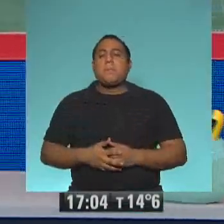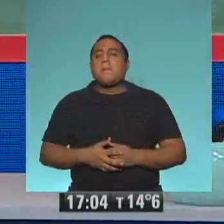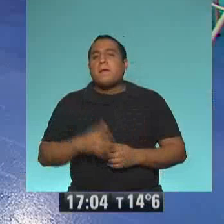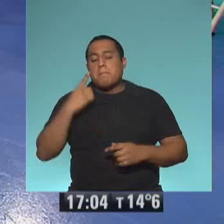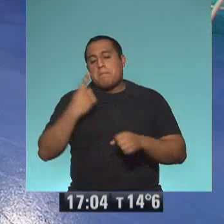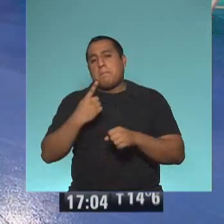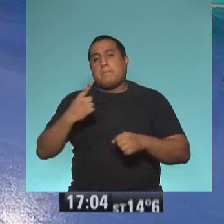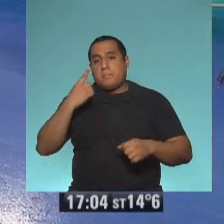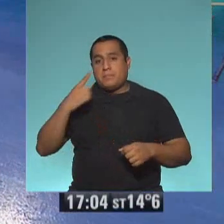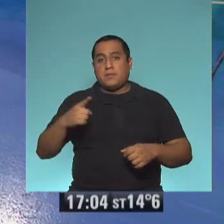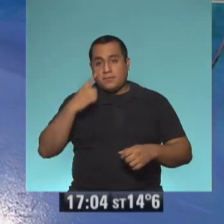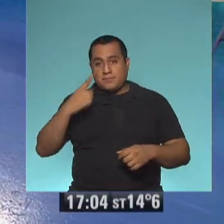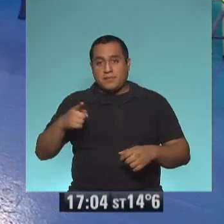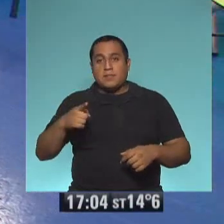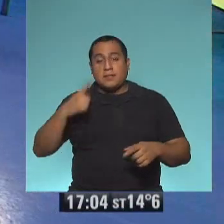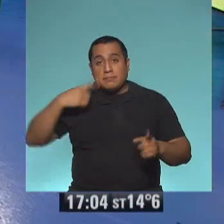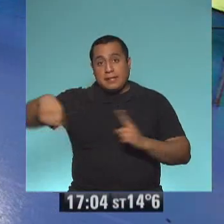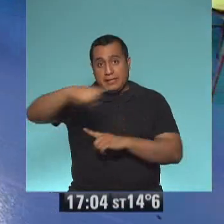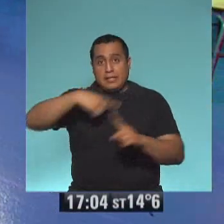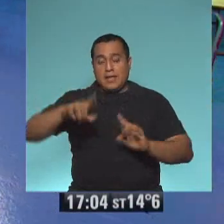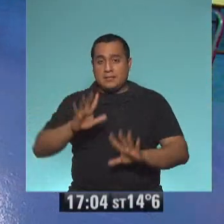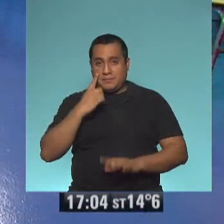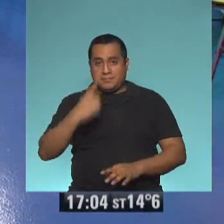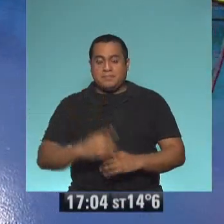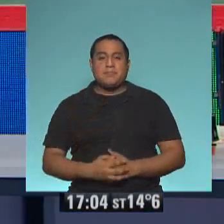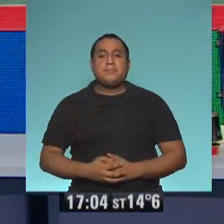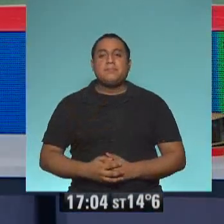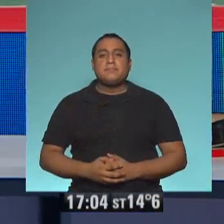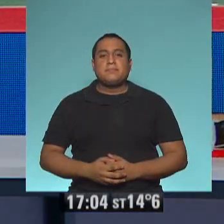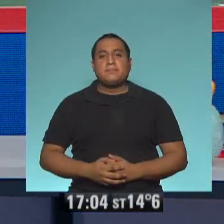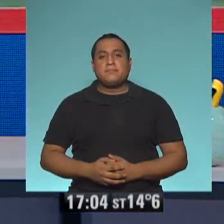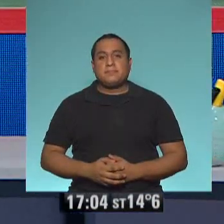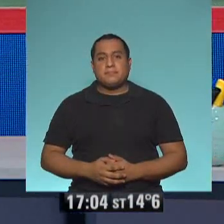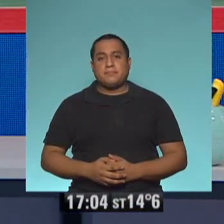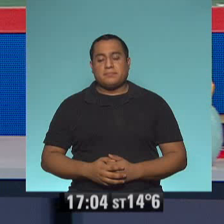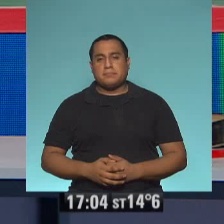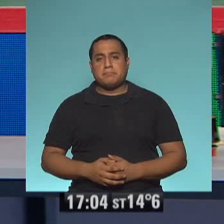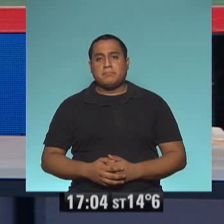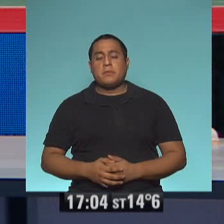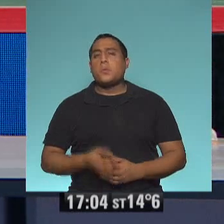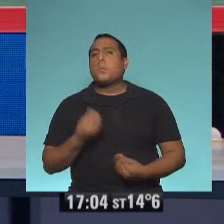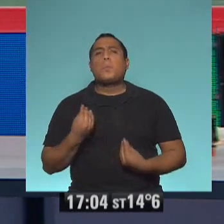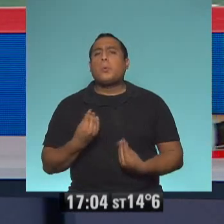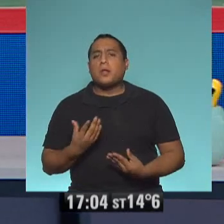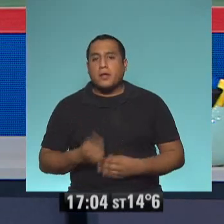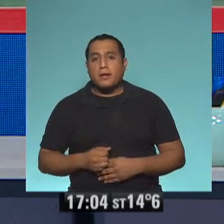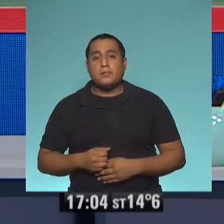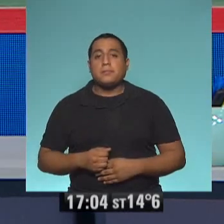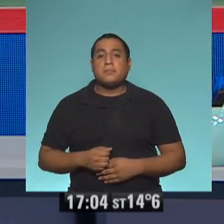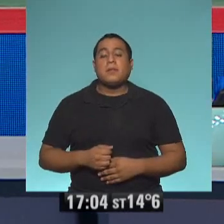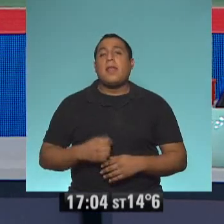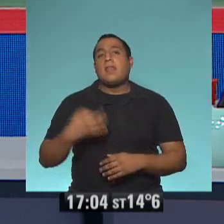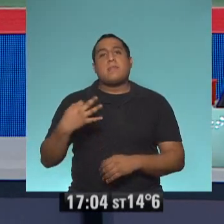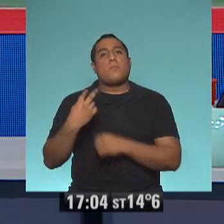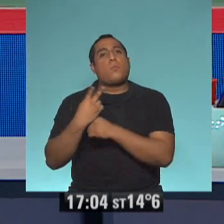primero giramos muy bien esto porque ante todo nos tenemos que